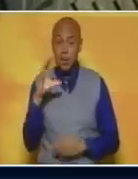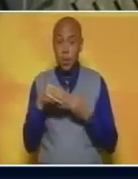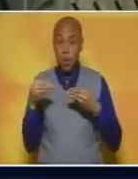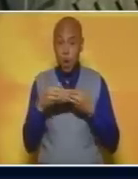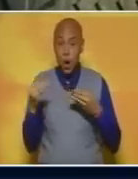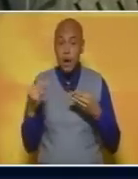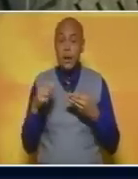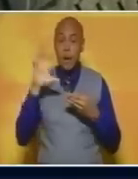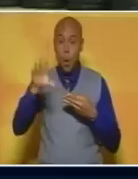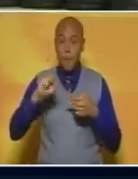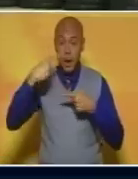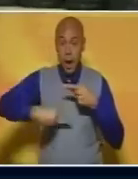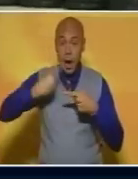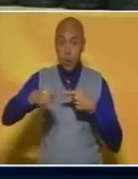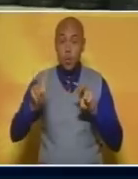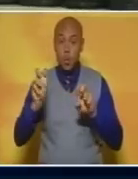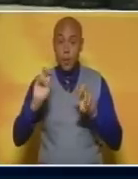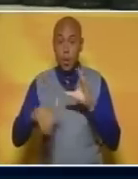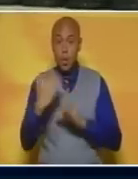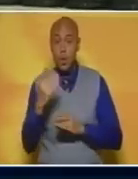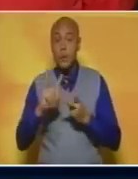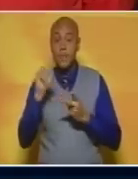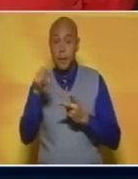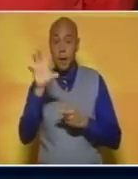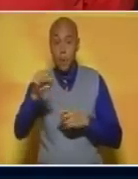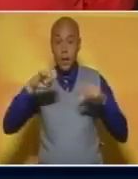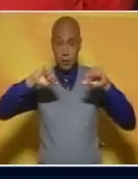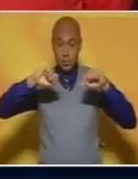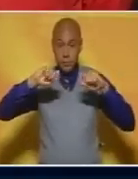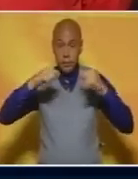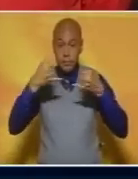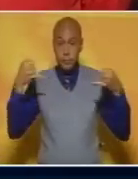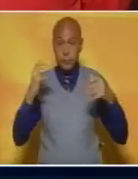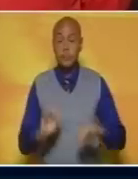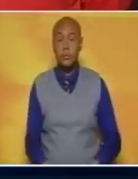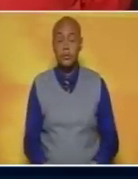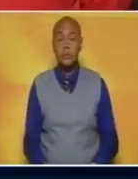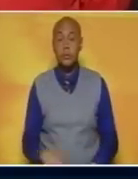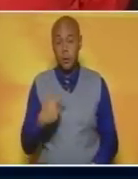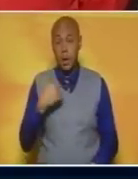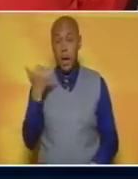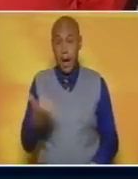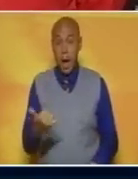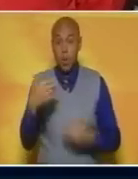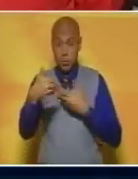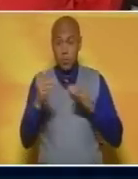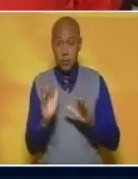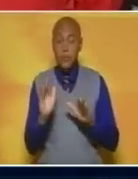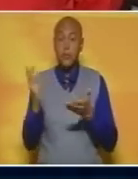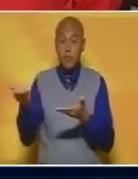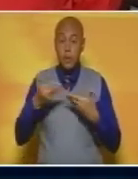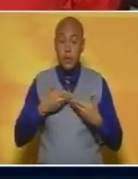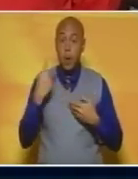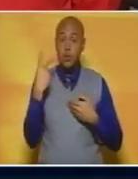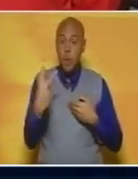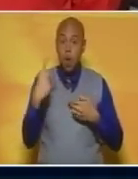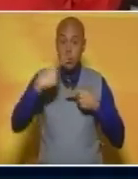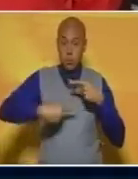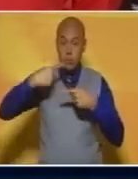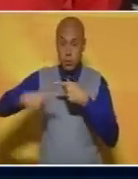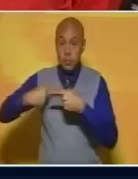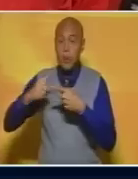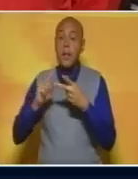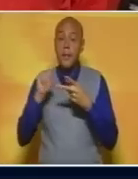$300 la adquisición de cauchos y baterías para sus vehículos. Estamos viendo que nos están entregando para cada unidad 2 cauchos,